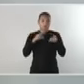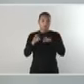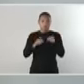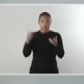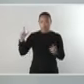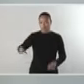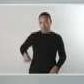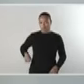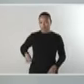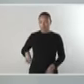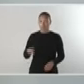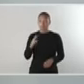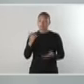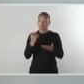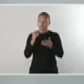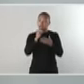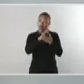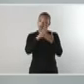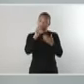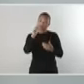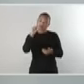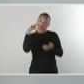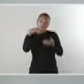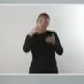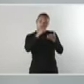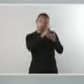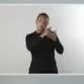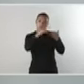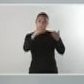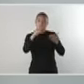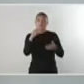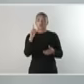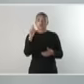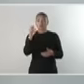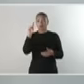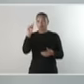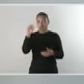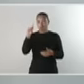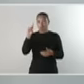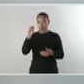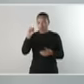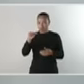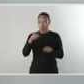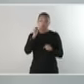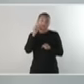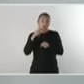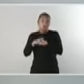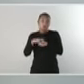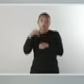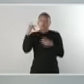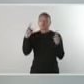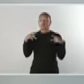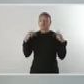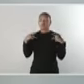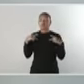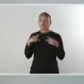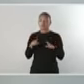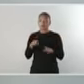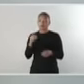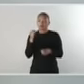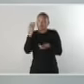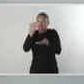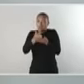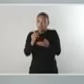y estarán debidamente rotulados con el nombre de la dependencia y del funcionario al que fue asignado para que los ciudadanos tengan